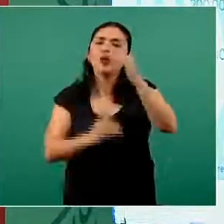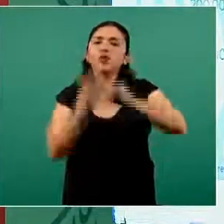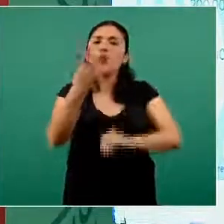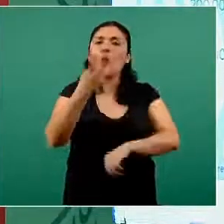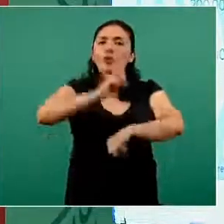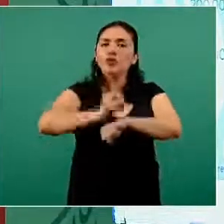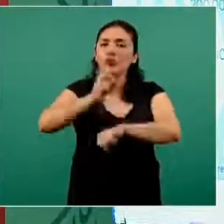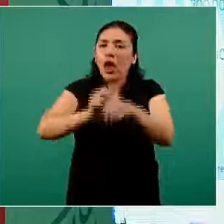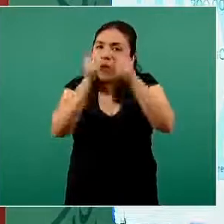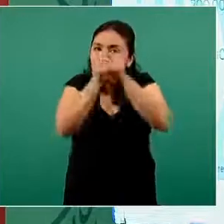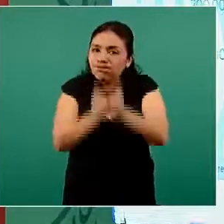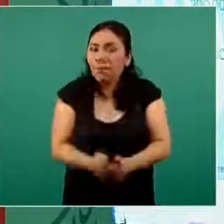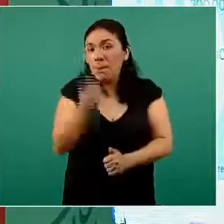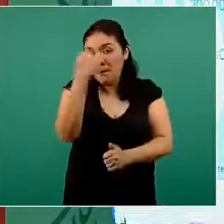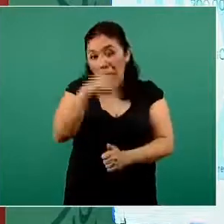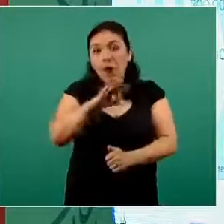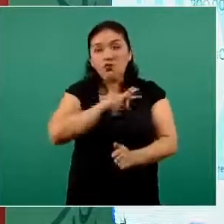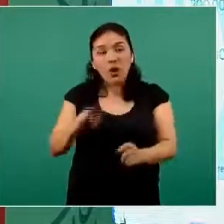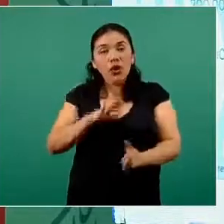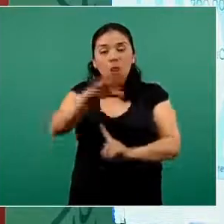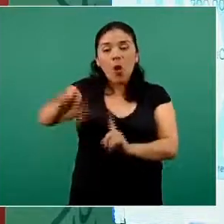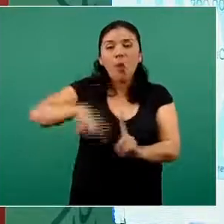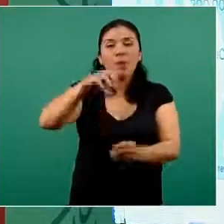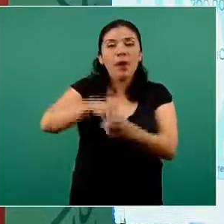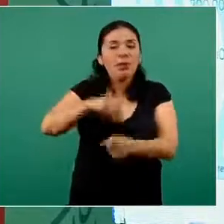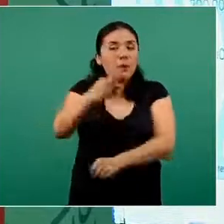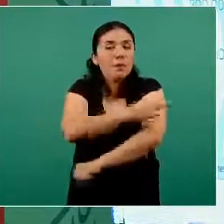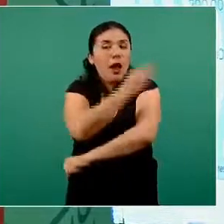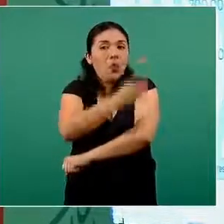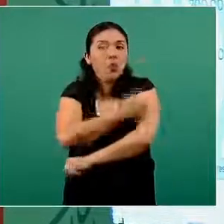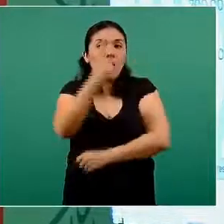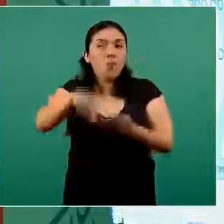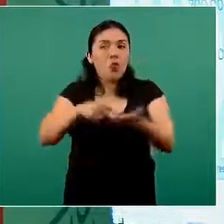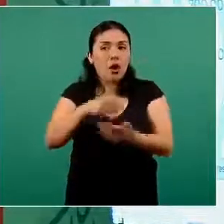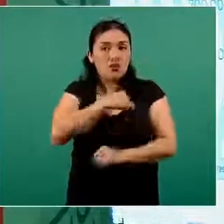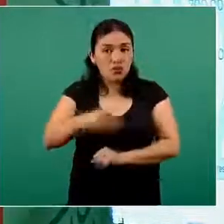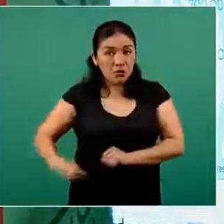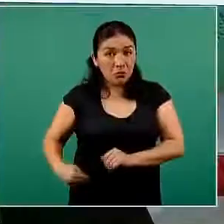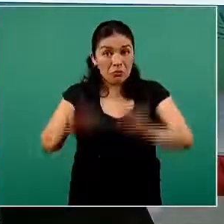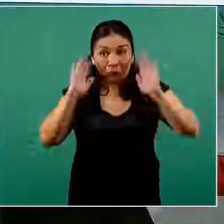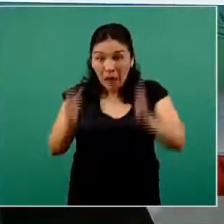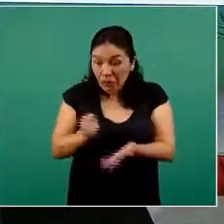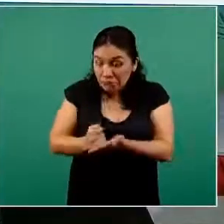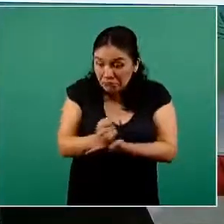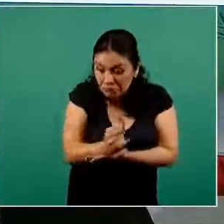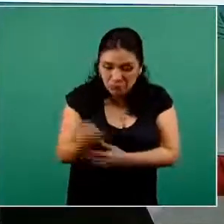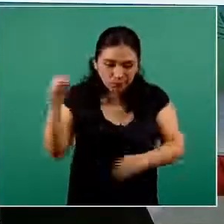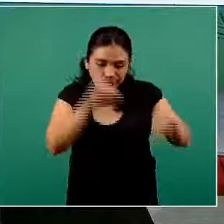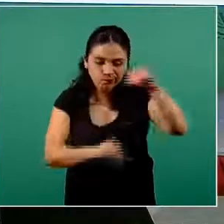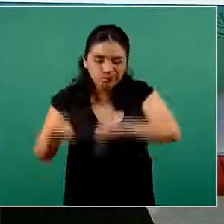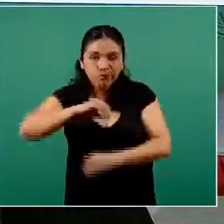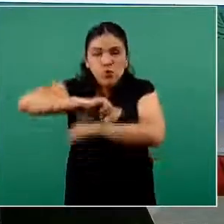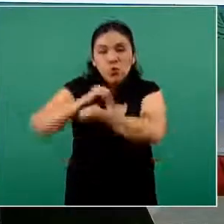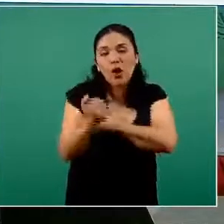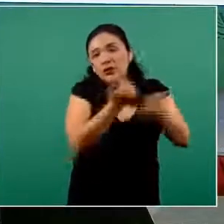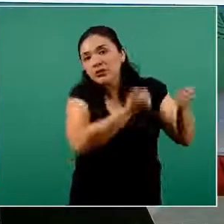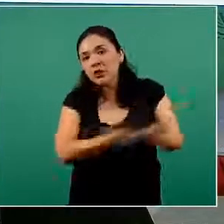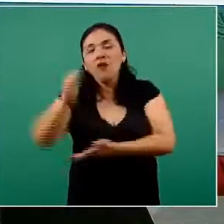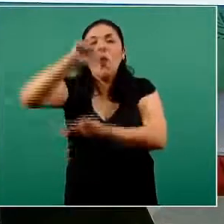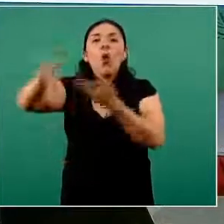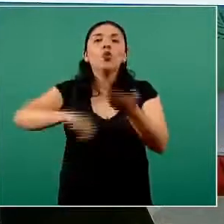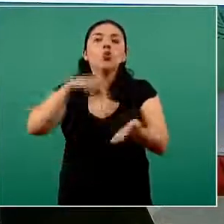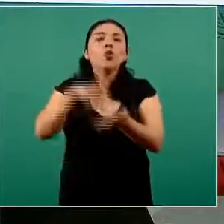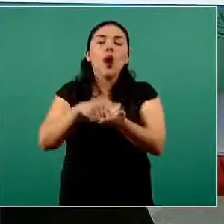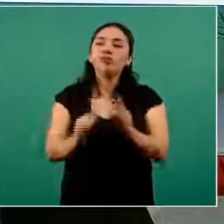días para lograr la meta del municipio. Enseguida se empaca y se moviliza las brigadas Correcaminos